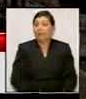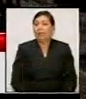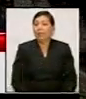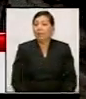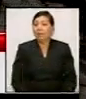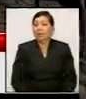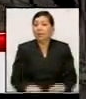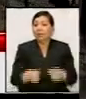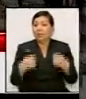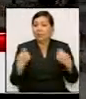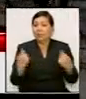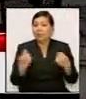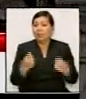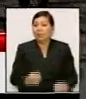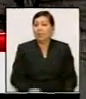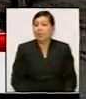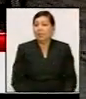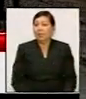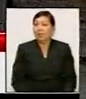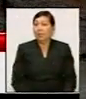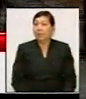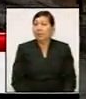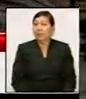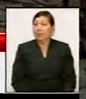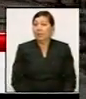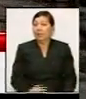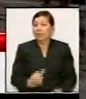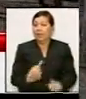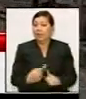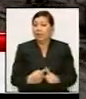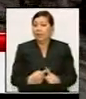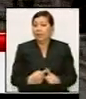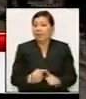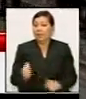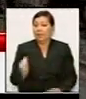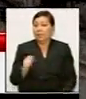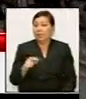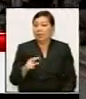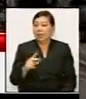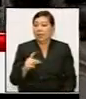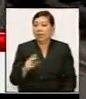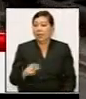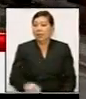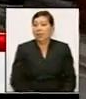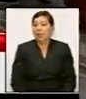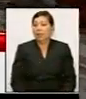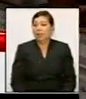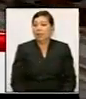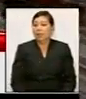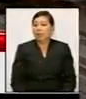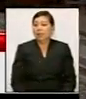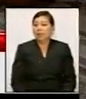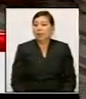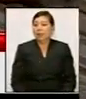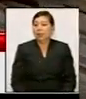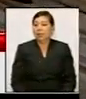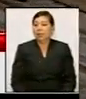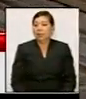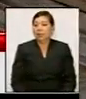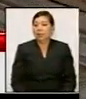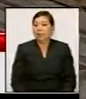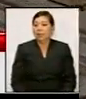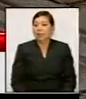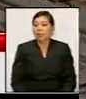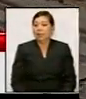ceremonia póstuma que se le rinde al ex senador y ex ministro, por supuesto, de